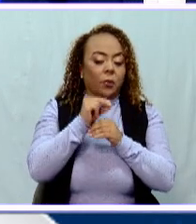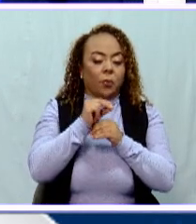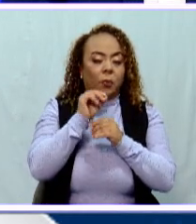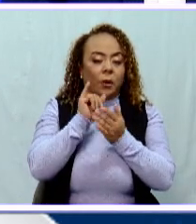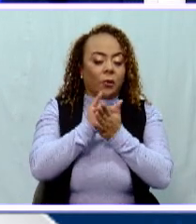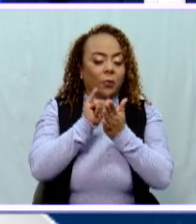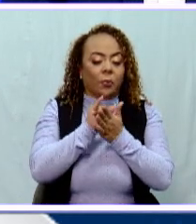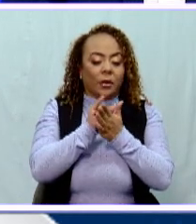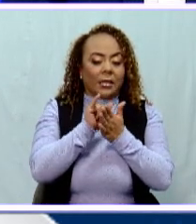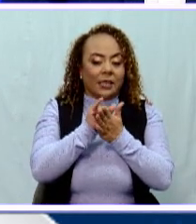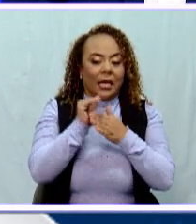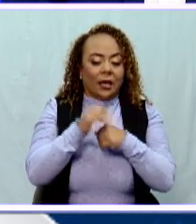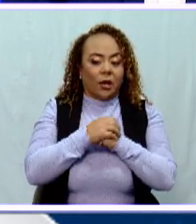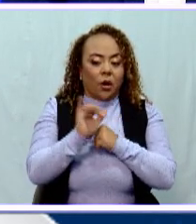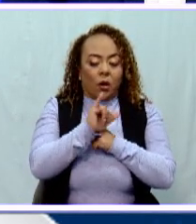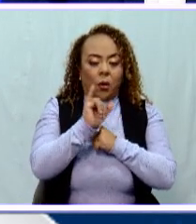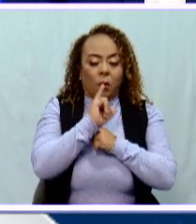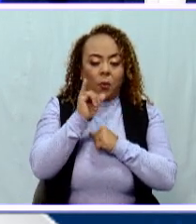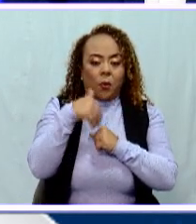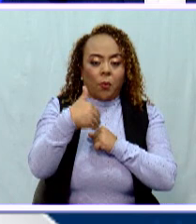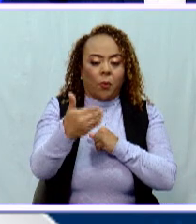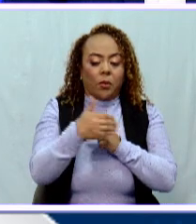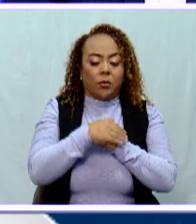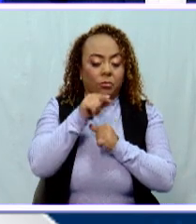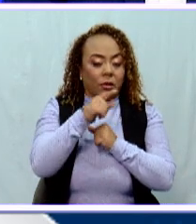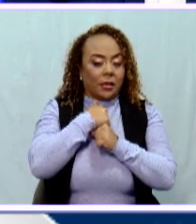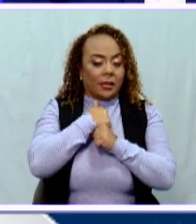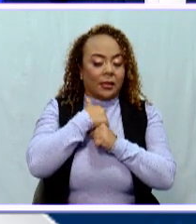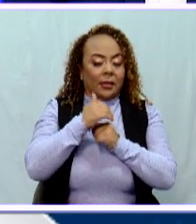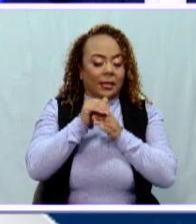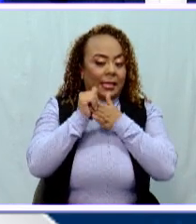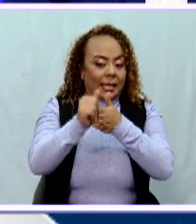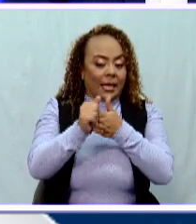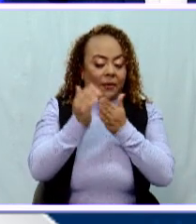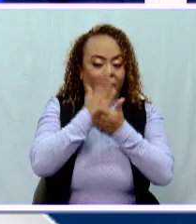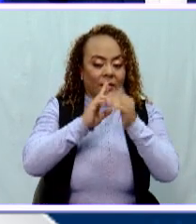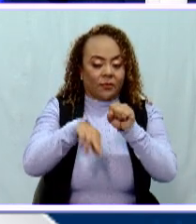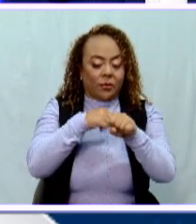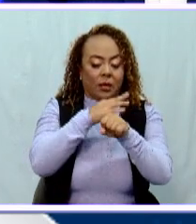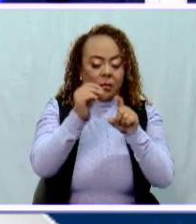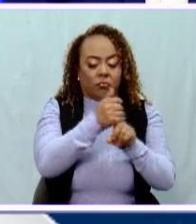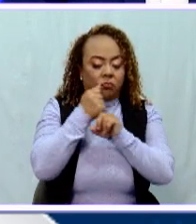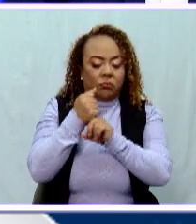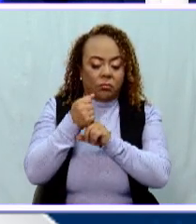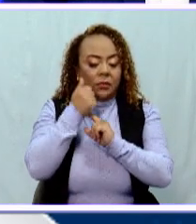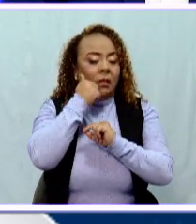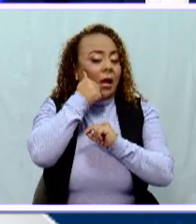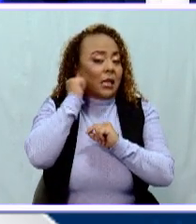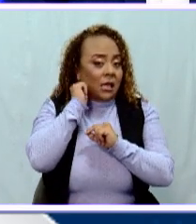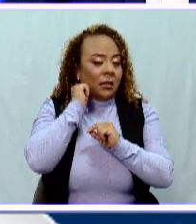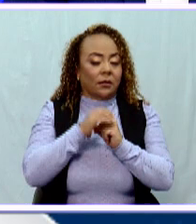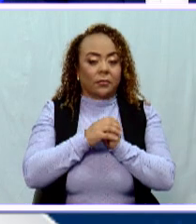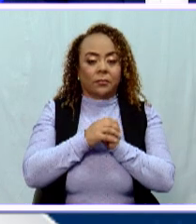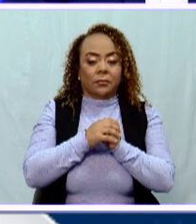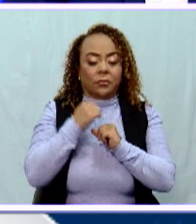fundamental cuando son líder de la fase regular Ah y aún así te la quitaron hay que decir que ayer